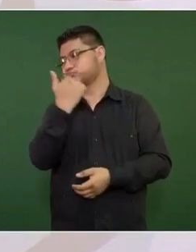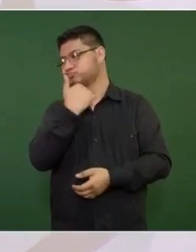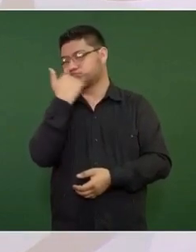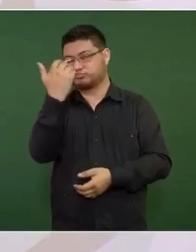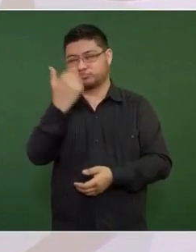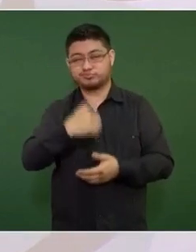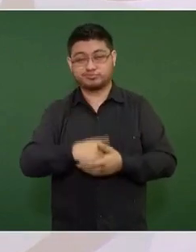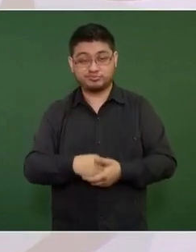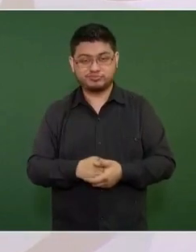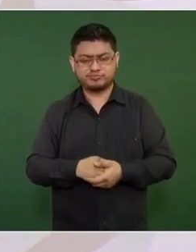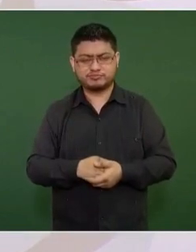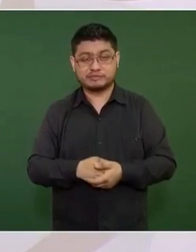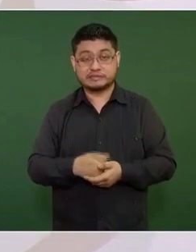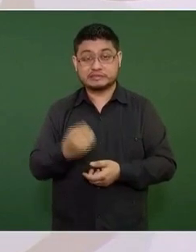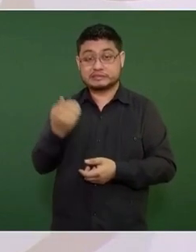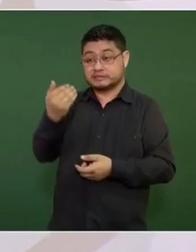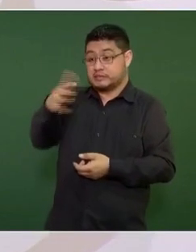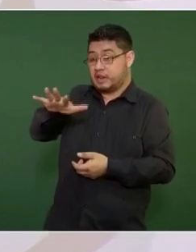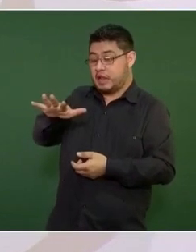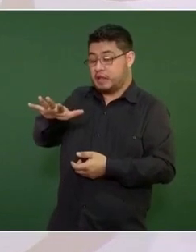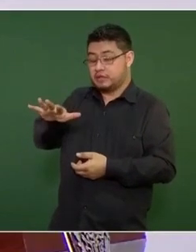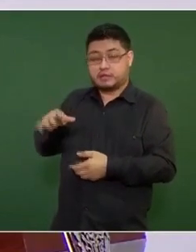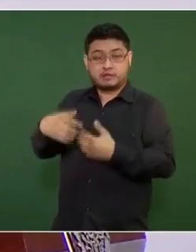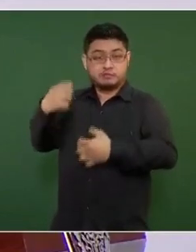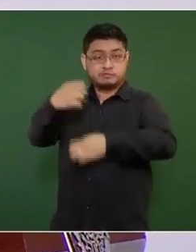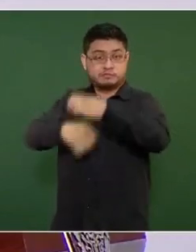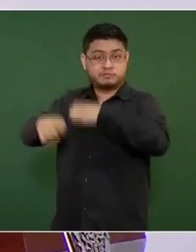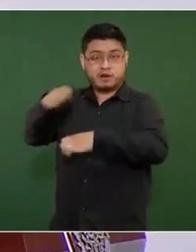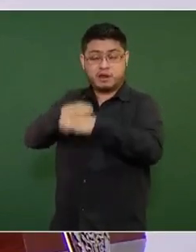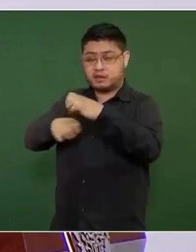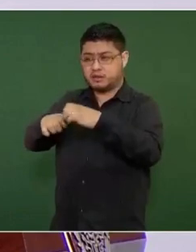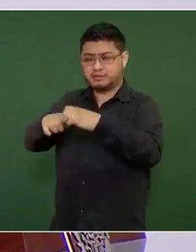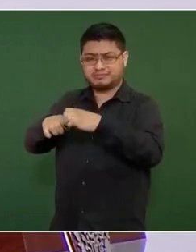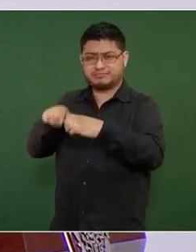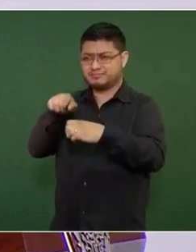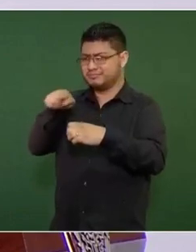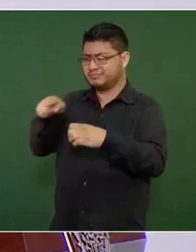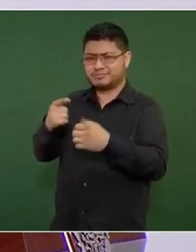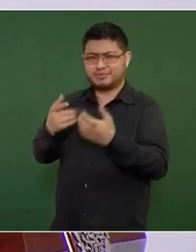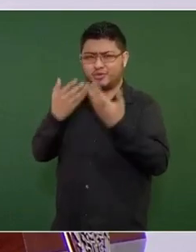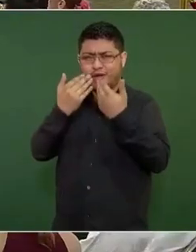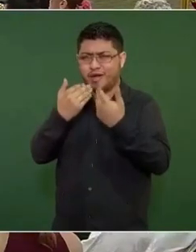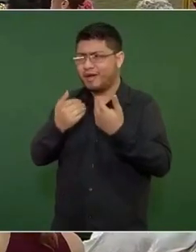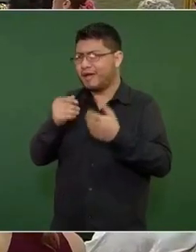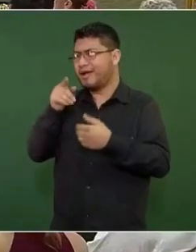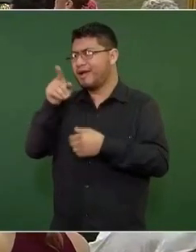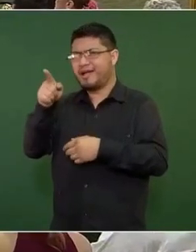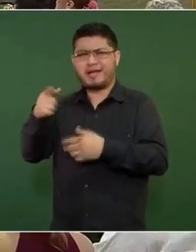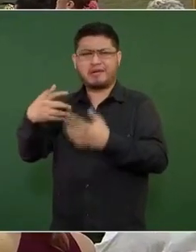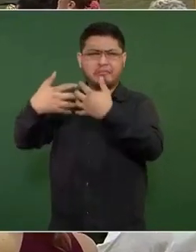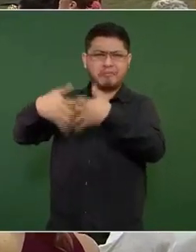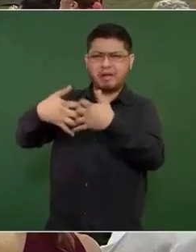diez distribuidores ni siquiera laboratorios fabricantes